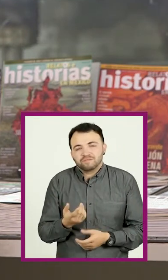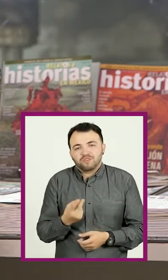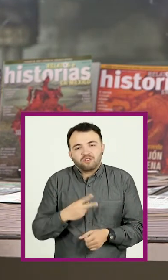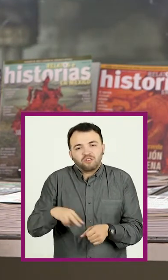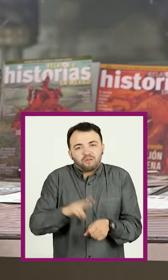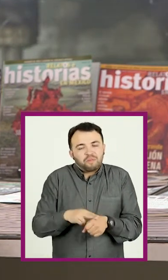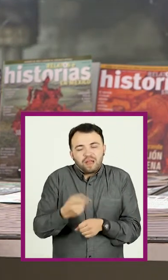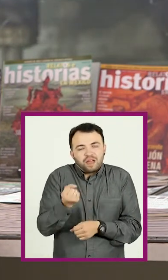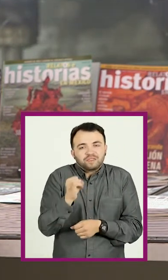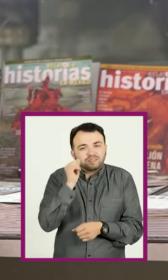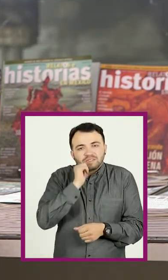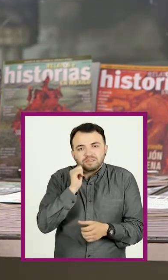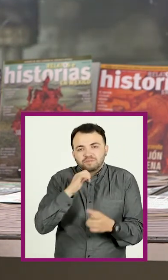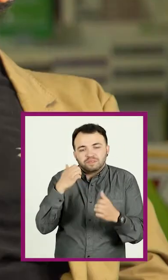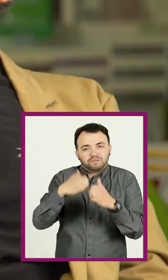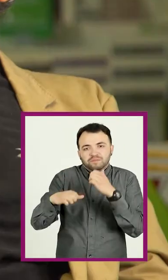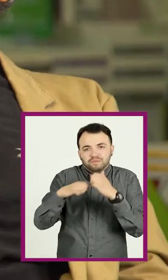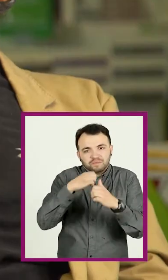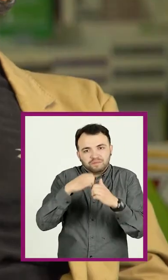Sí, sí, sí.